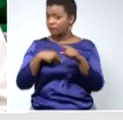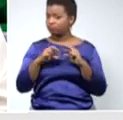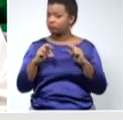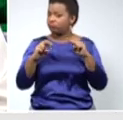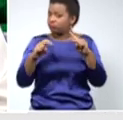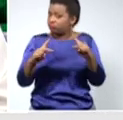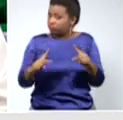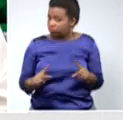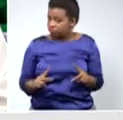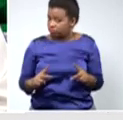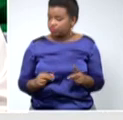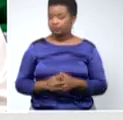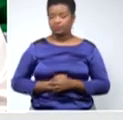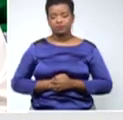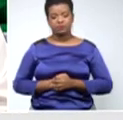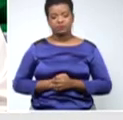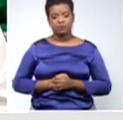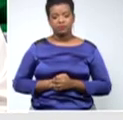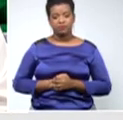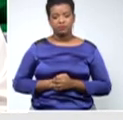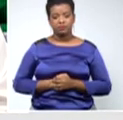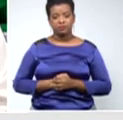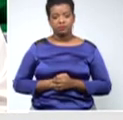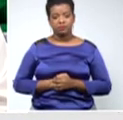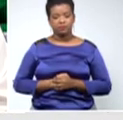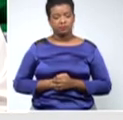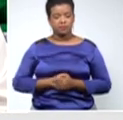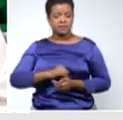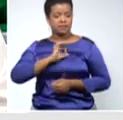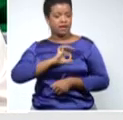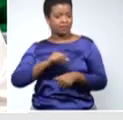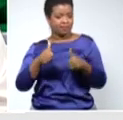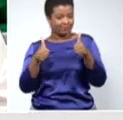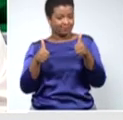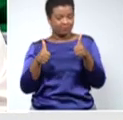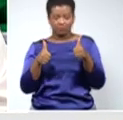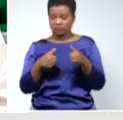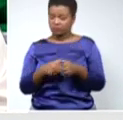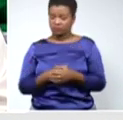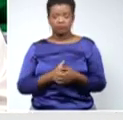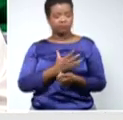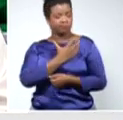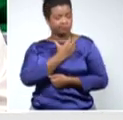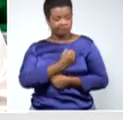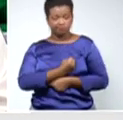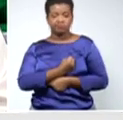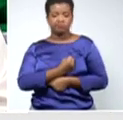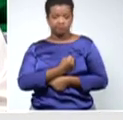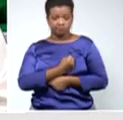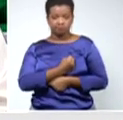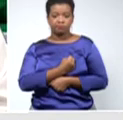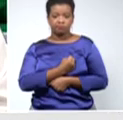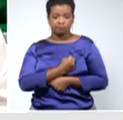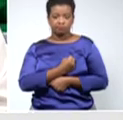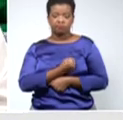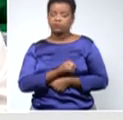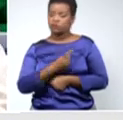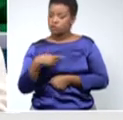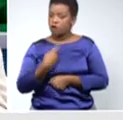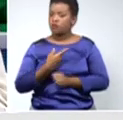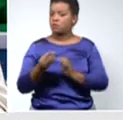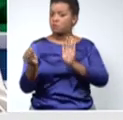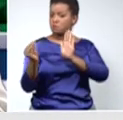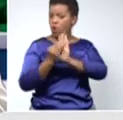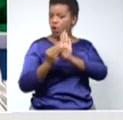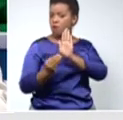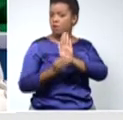reitero, con insatisfacción, y no es solo insatisfacción, con insatisfacción y con medidas que se adoptan